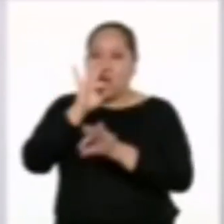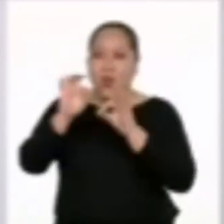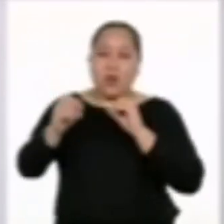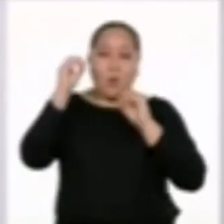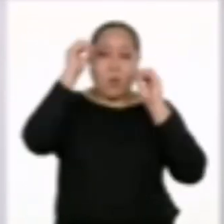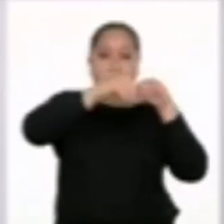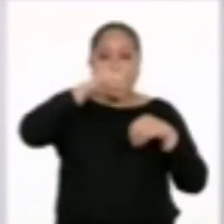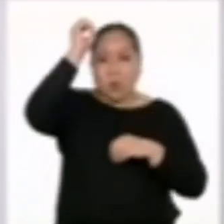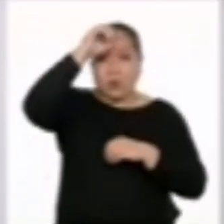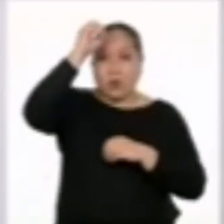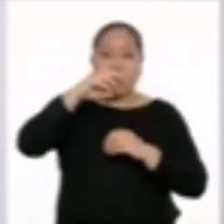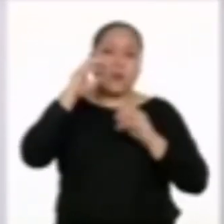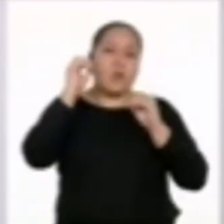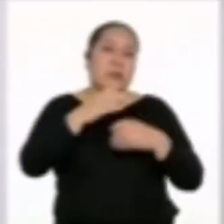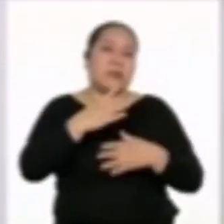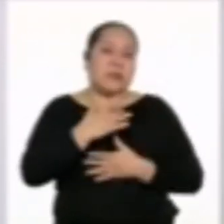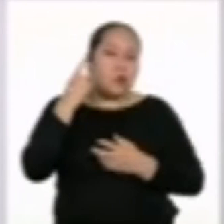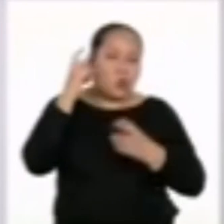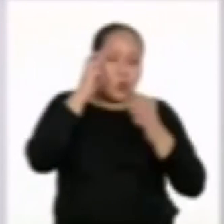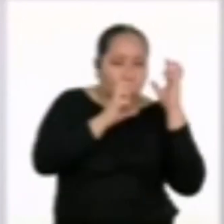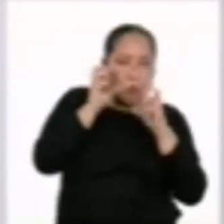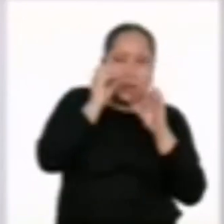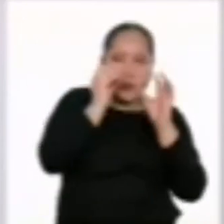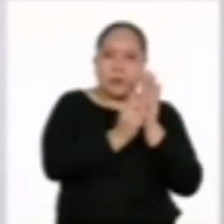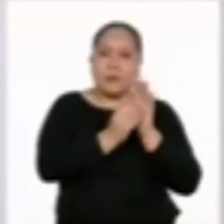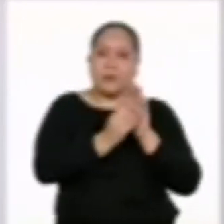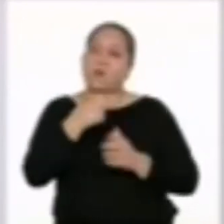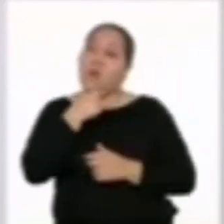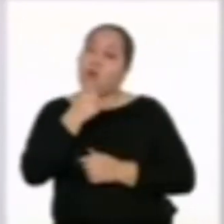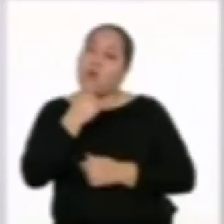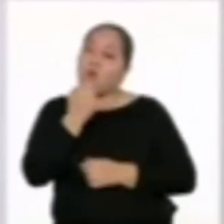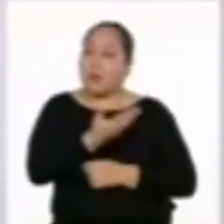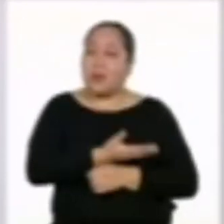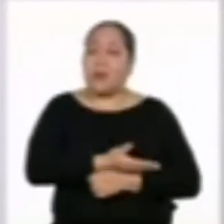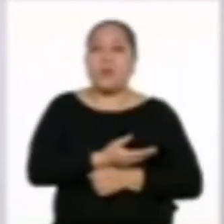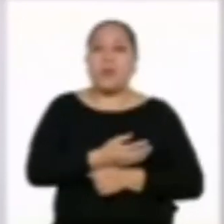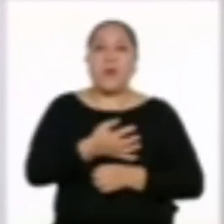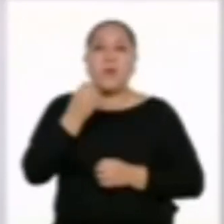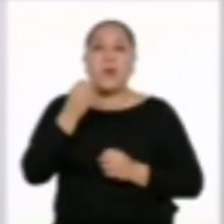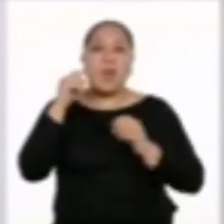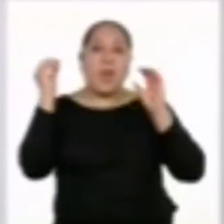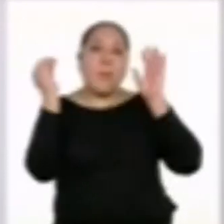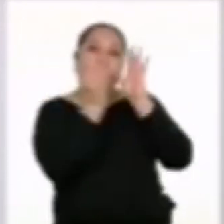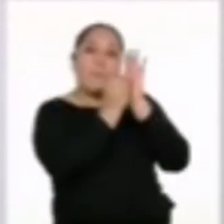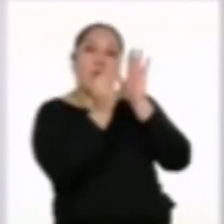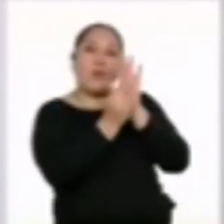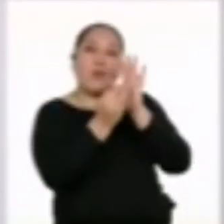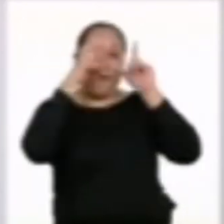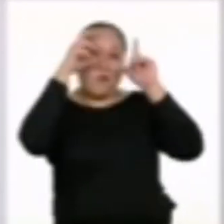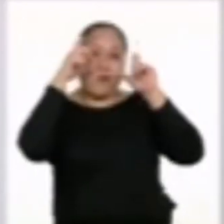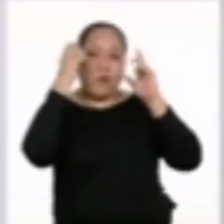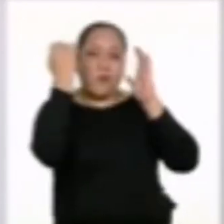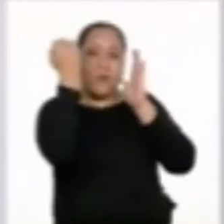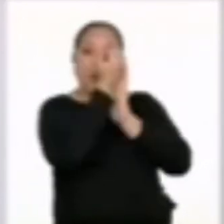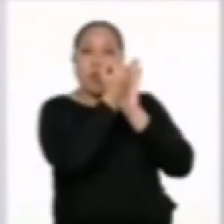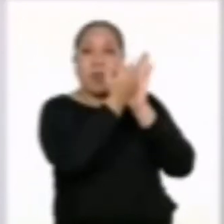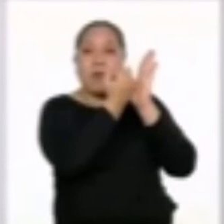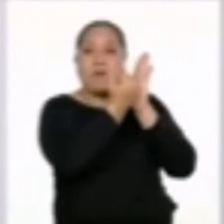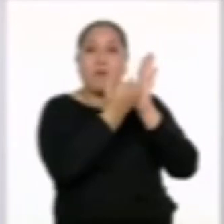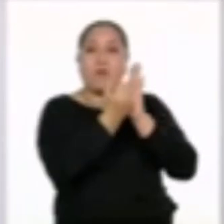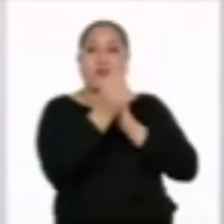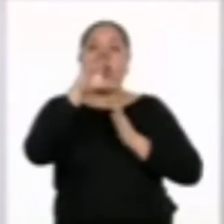opiniones e inquietudes. Personalmente me gustan mucho porque llevan fotografías,